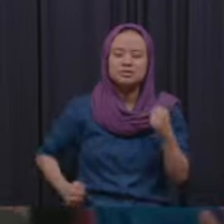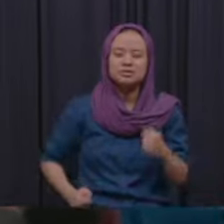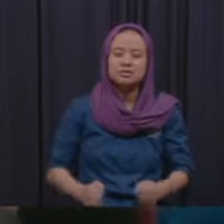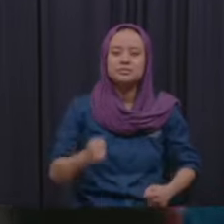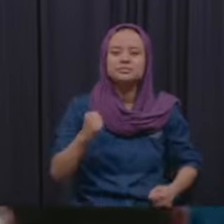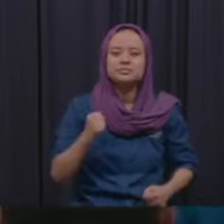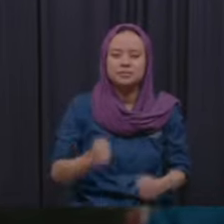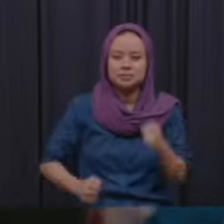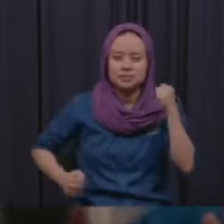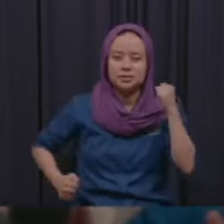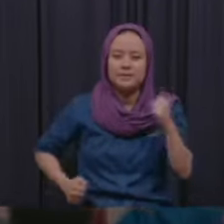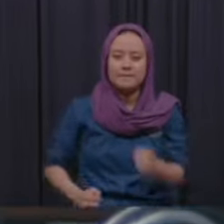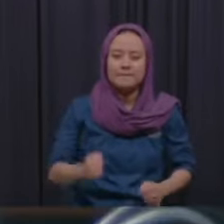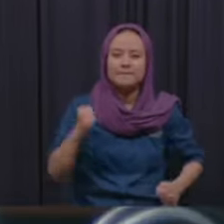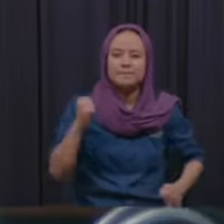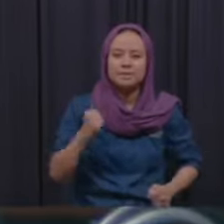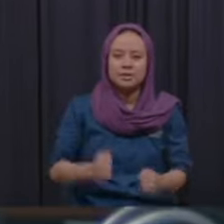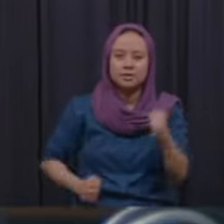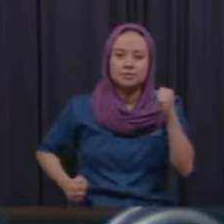seis. Ishakanda.